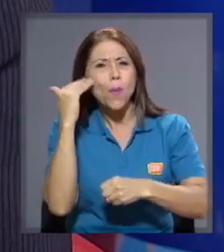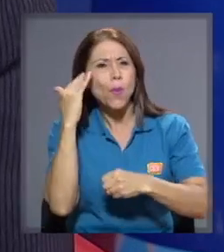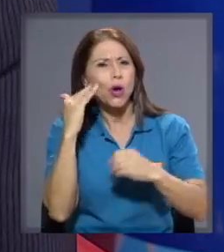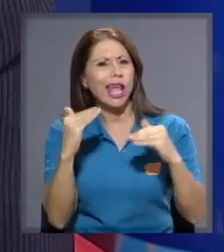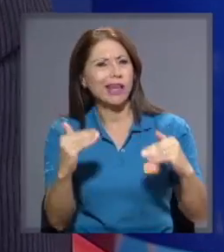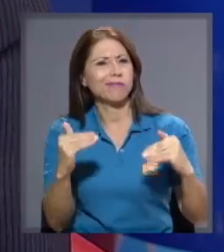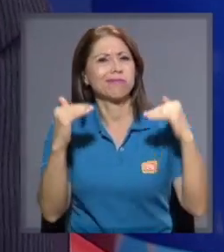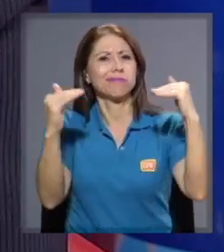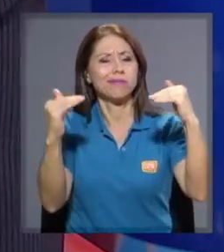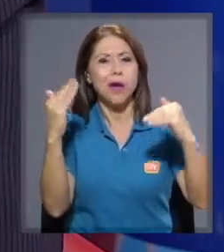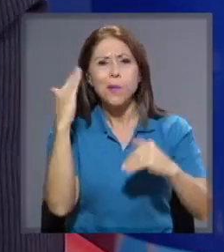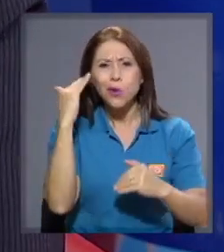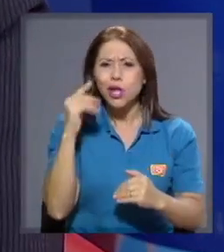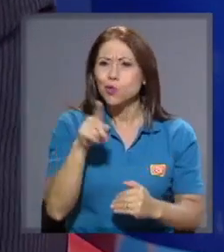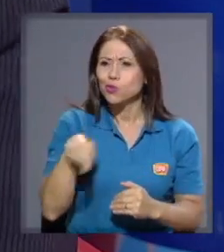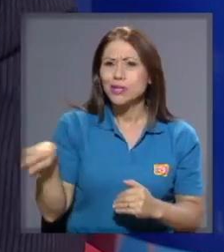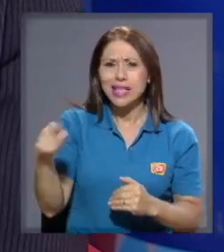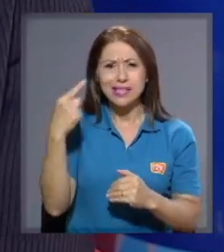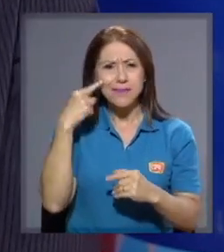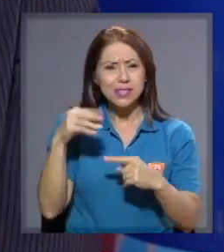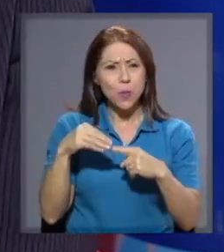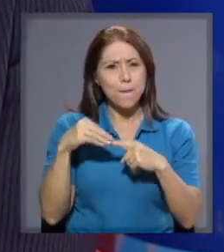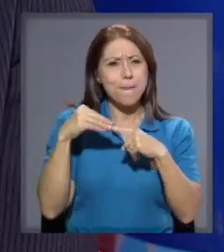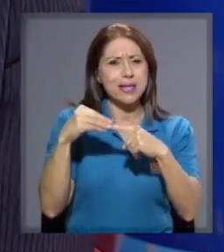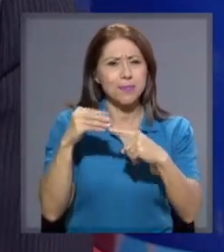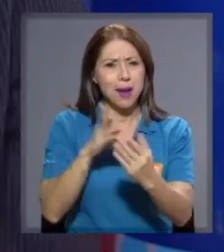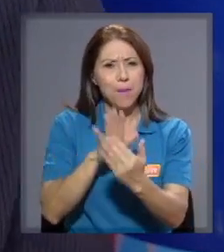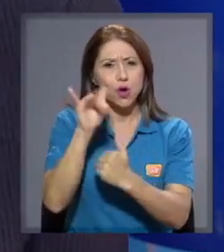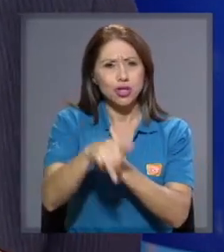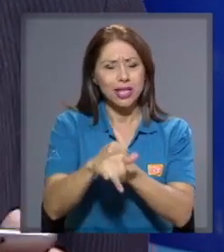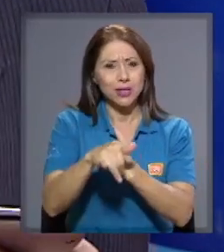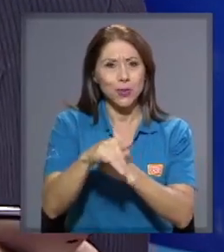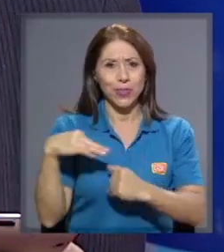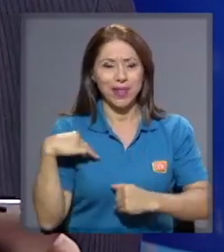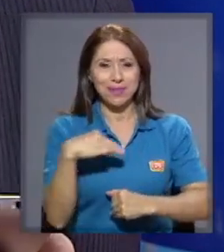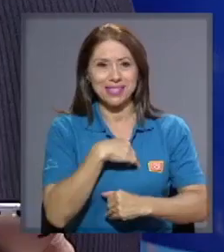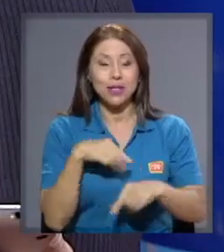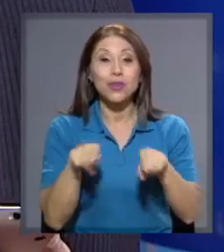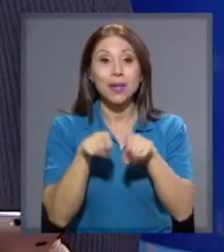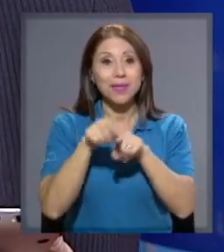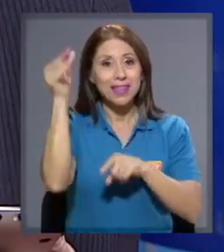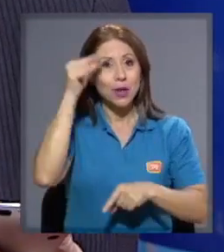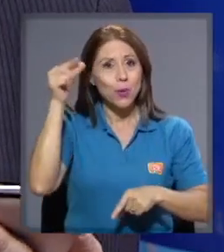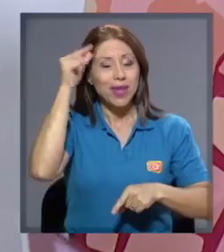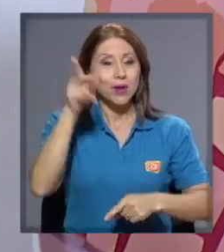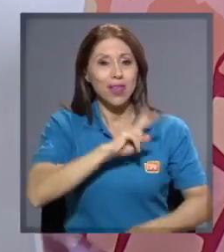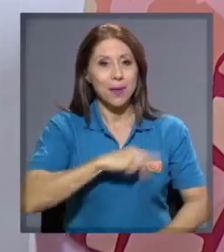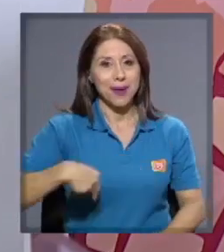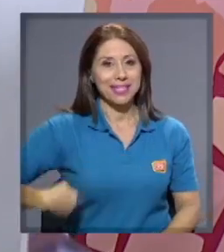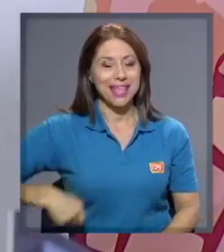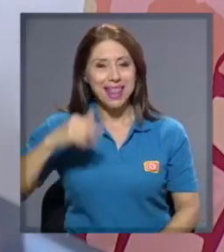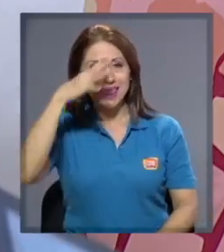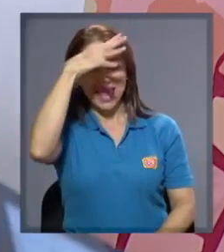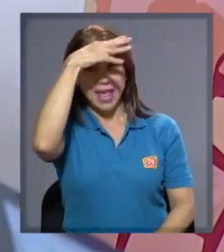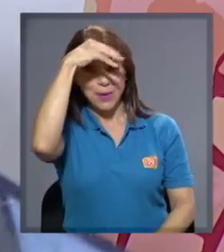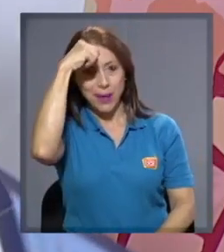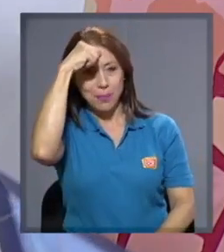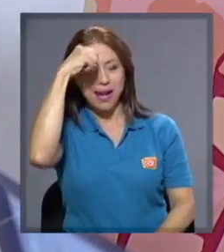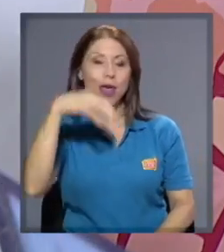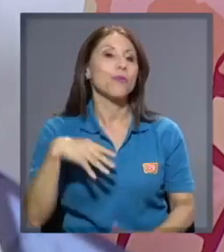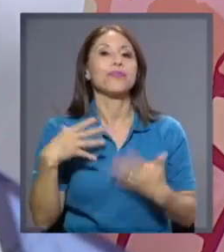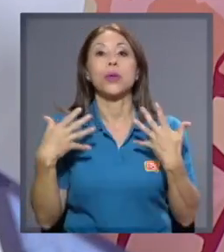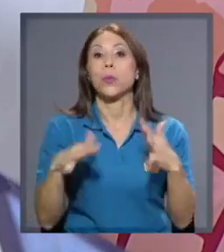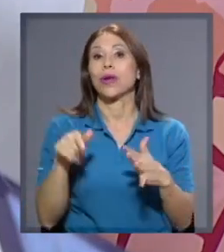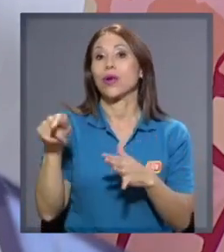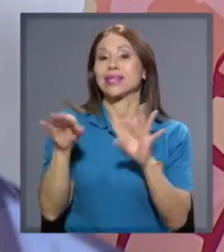han fijado como como ese proyecto principal del ministerio y también del gobierno del presidente álvaro bueno ahí tal vez cabe